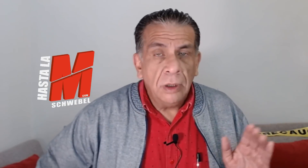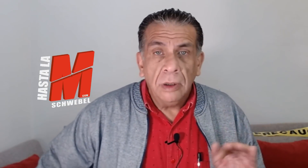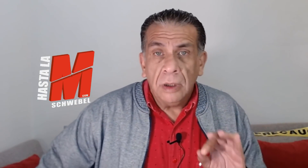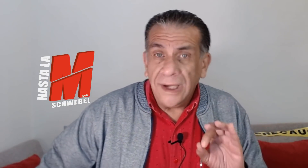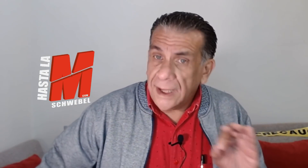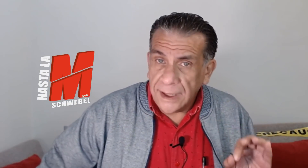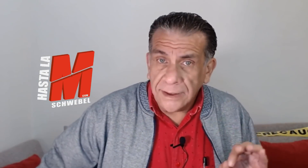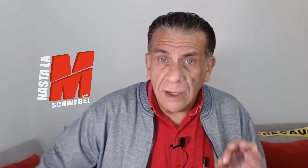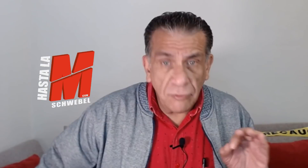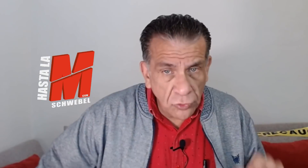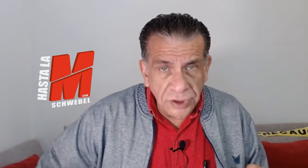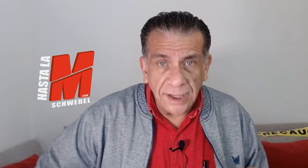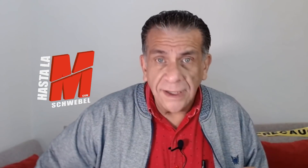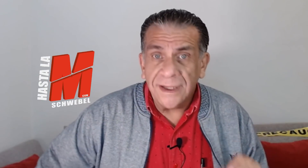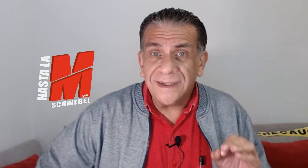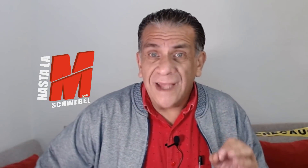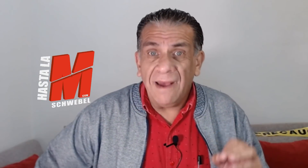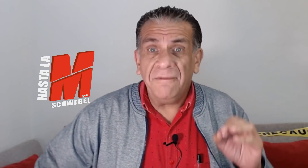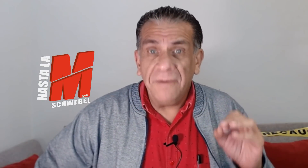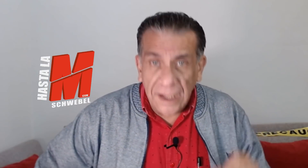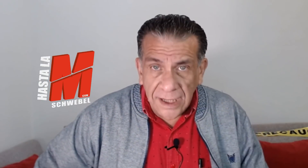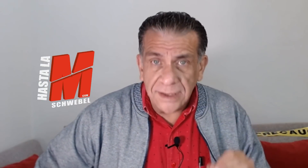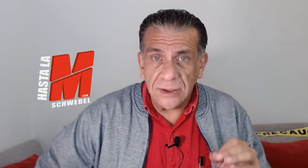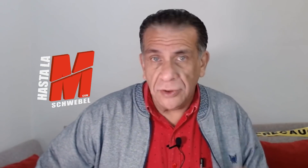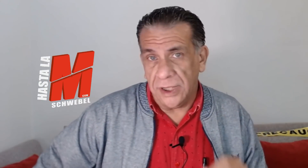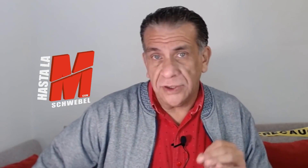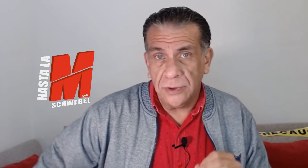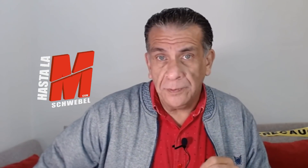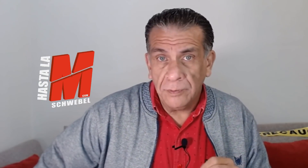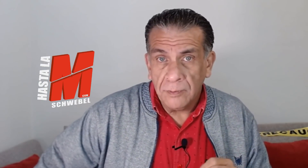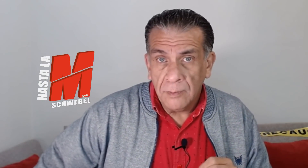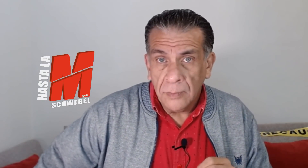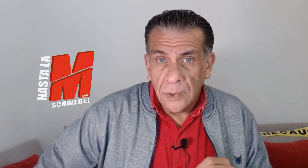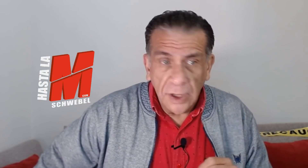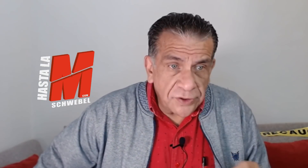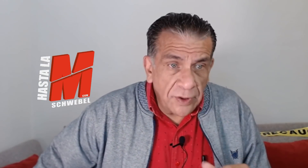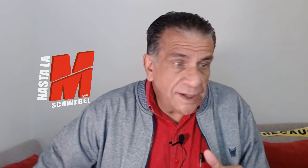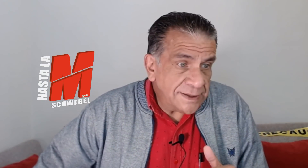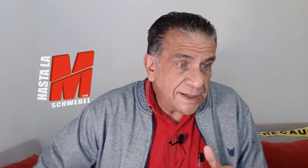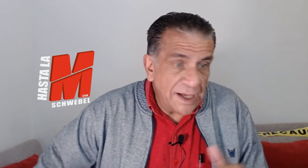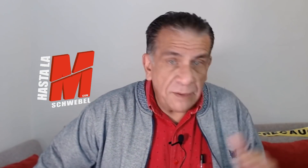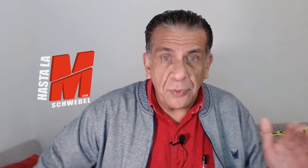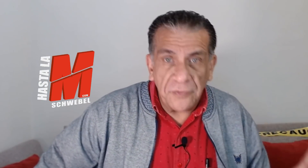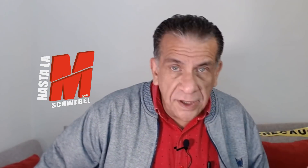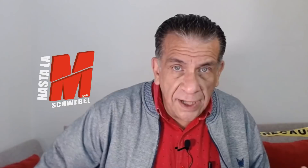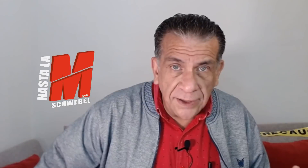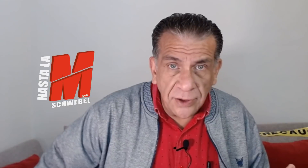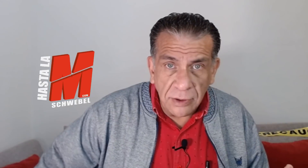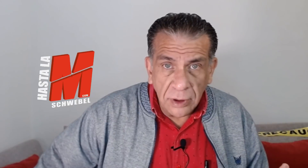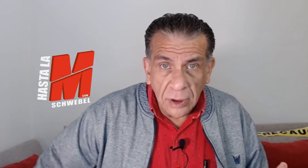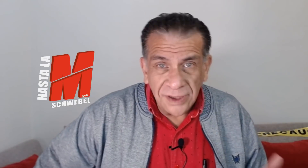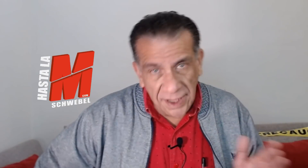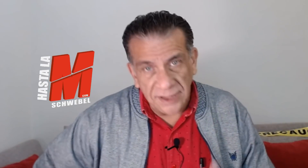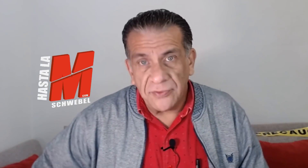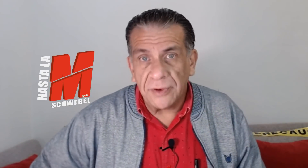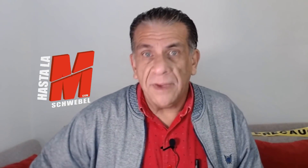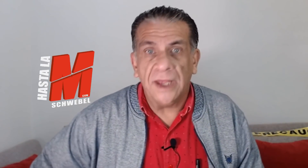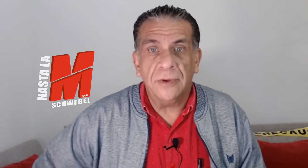la gente mucha gente está feliz con eso esto es el porfiriato